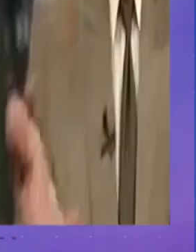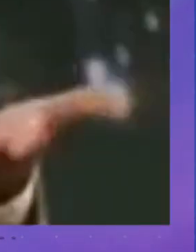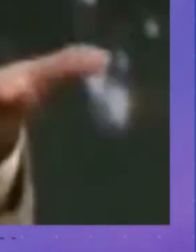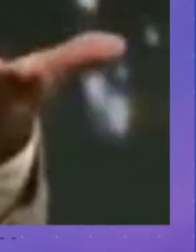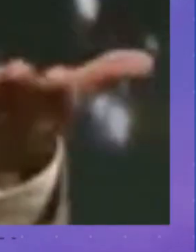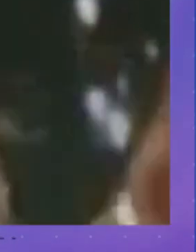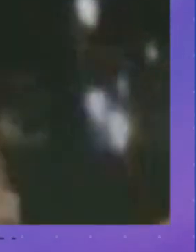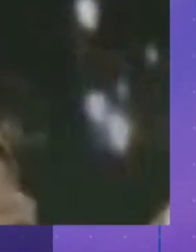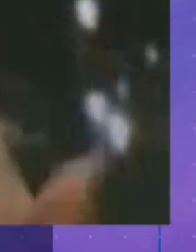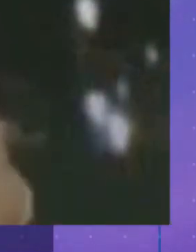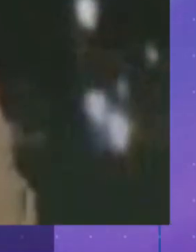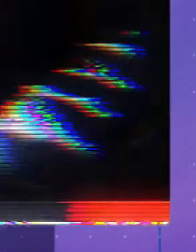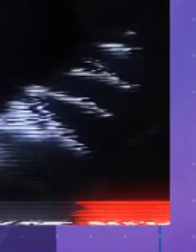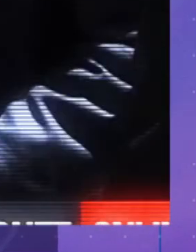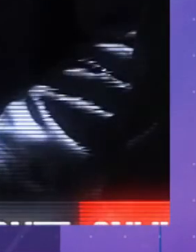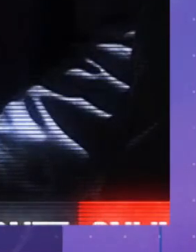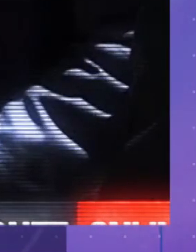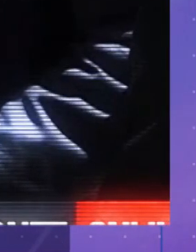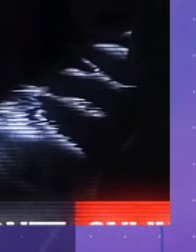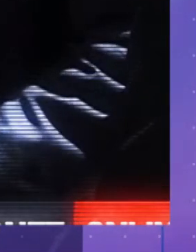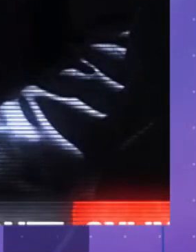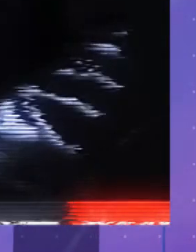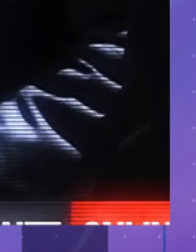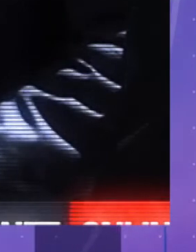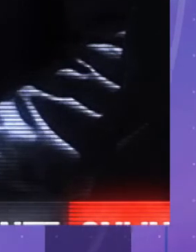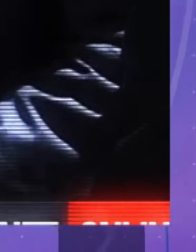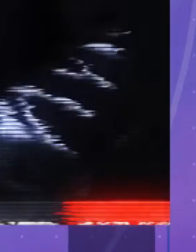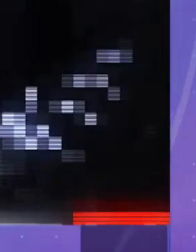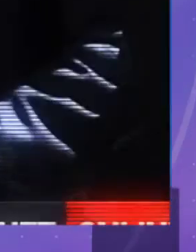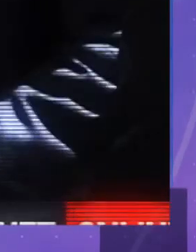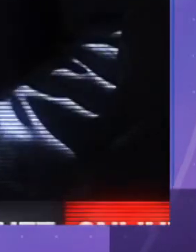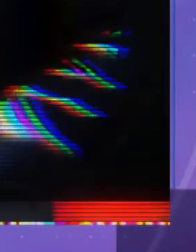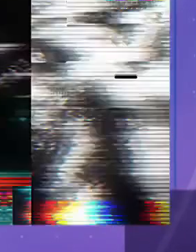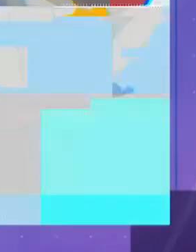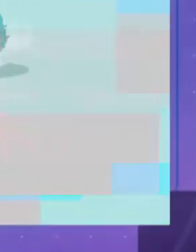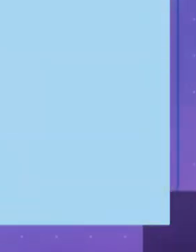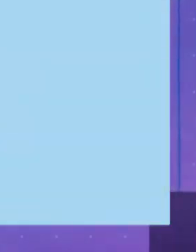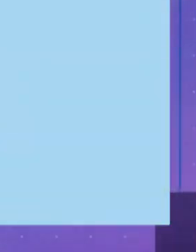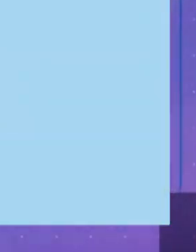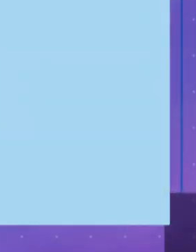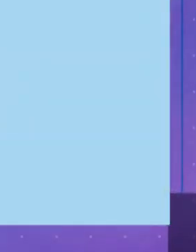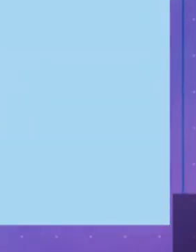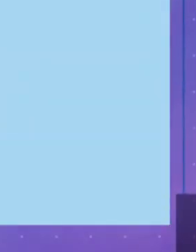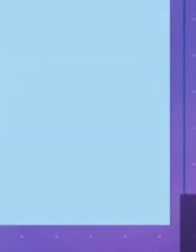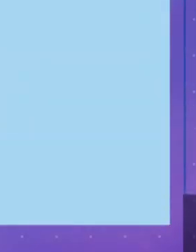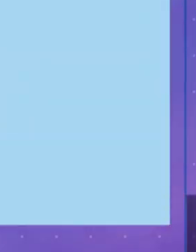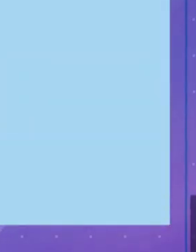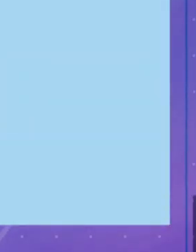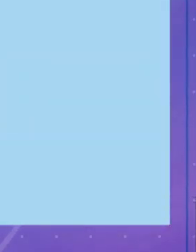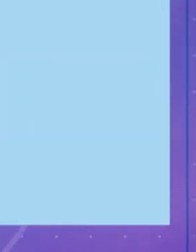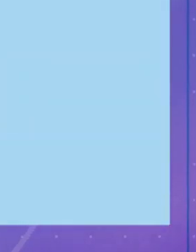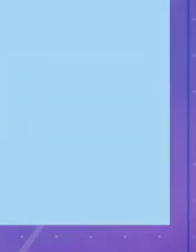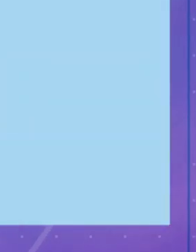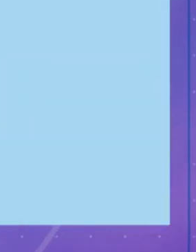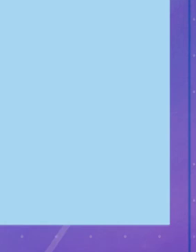Montevideo. ¿Y por qué no hubo cumbre? Debía asumir la presidencia pro tempore Venezuela en el marco de negociaciones del Mercosur